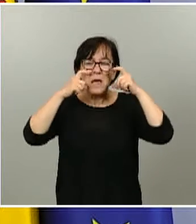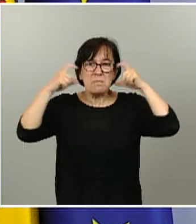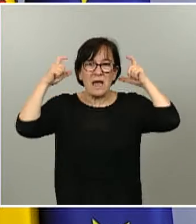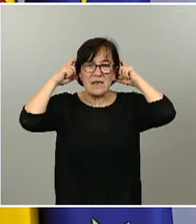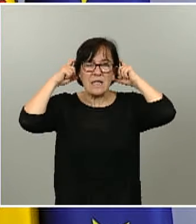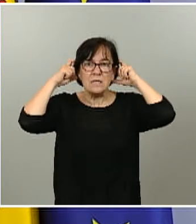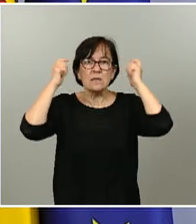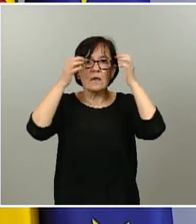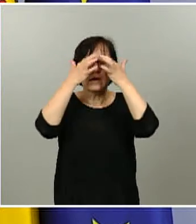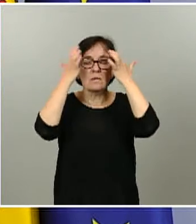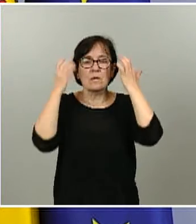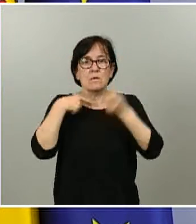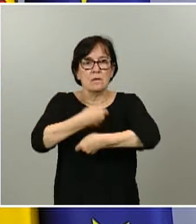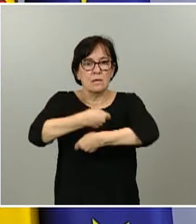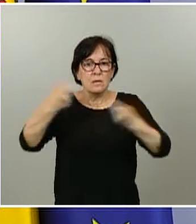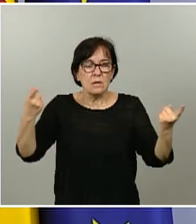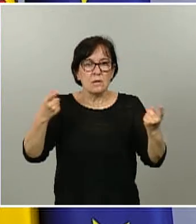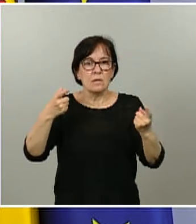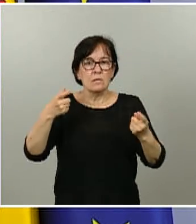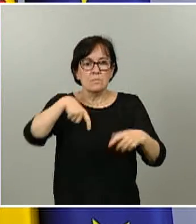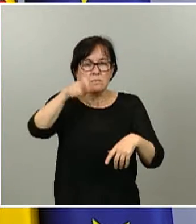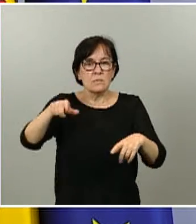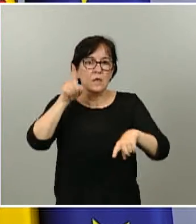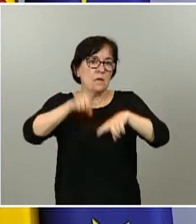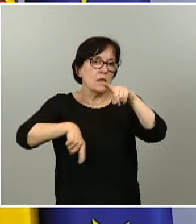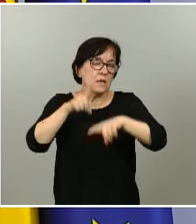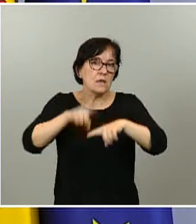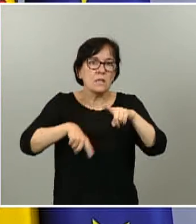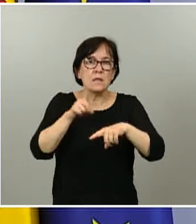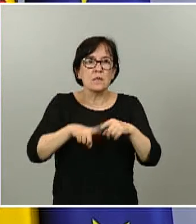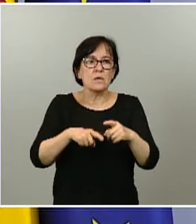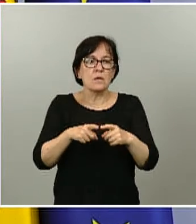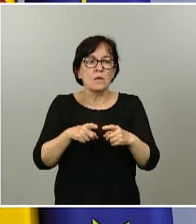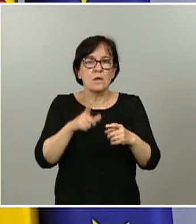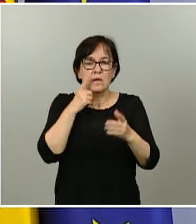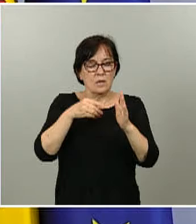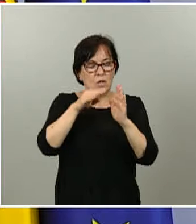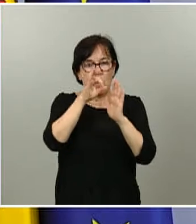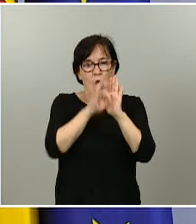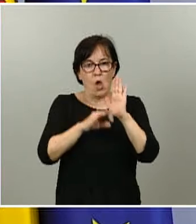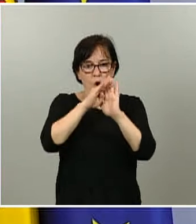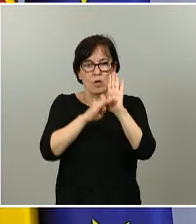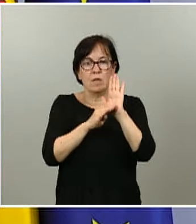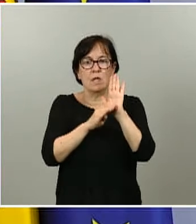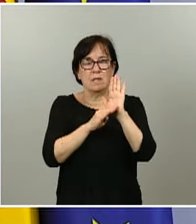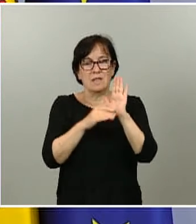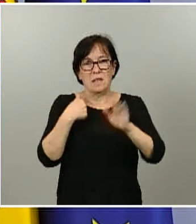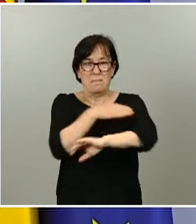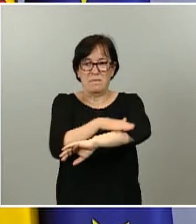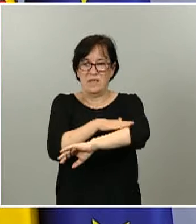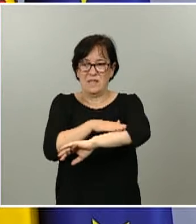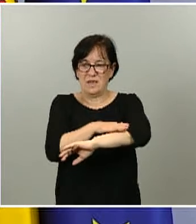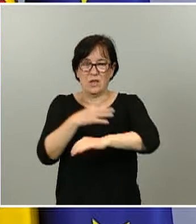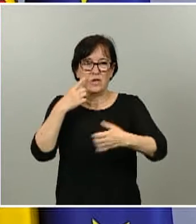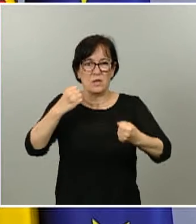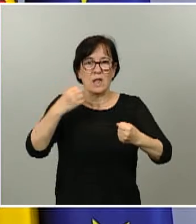se repartan en la población, según figura en la orden que nosotros, como Ministerio de Sanidad, dictamos ayer, tienen que ser